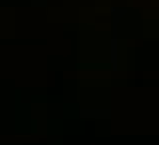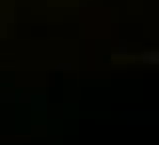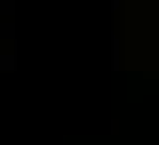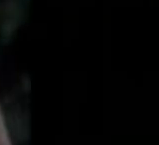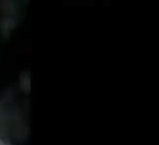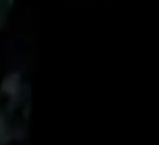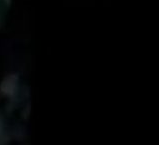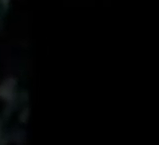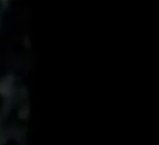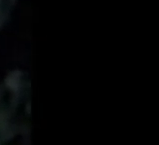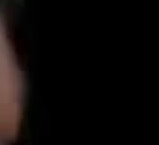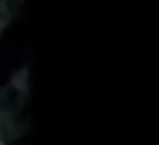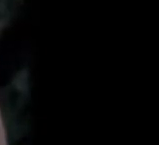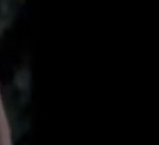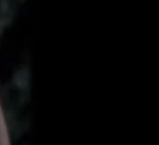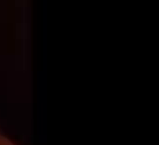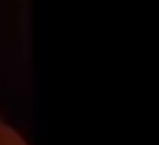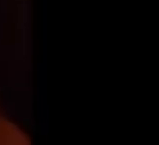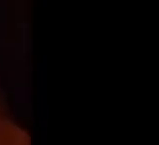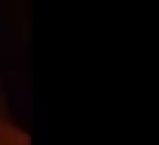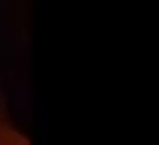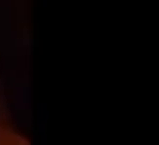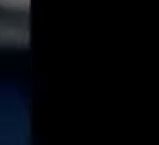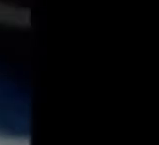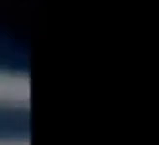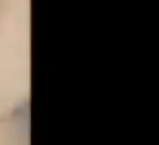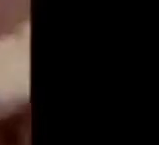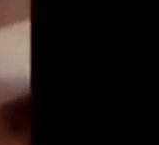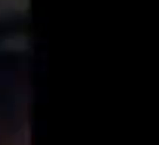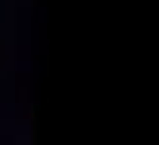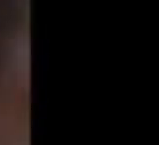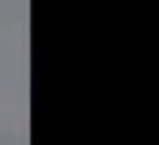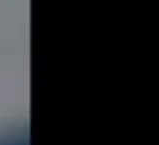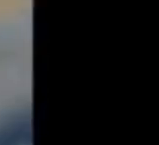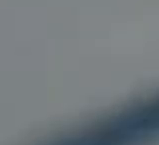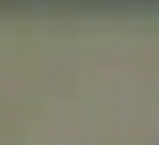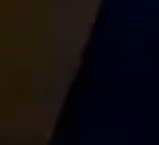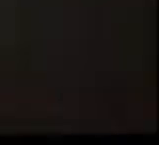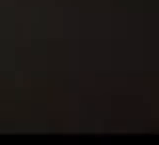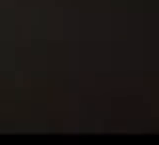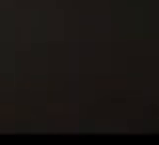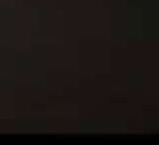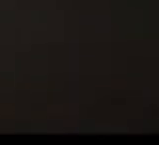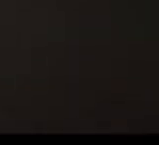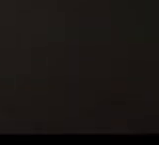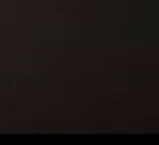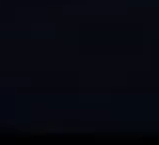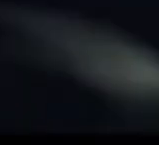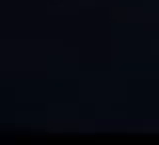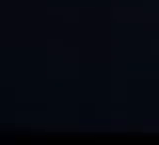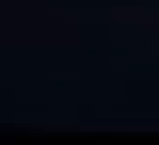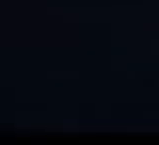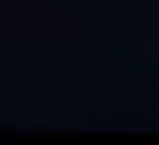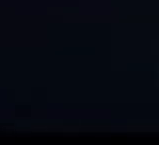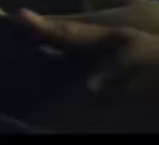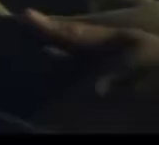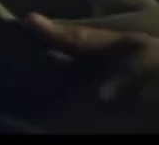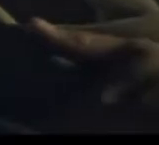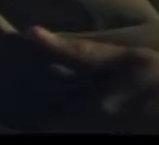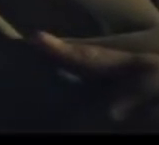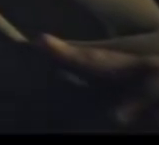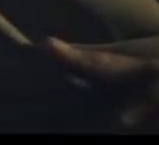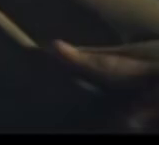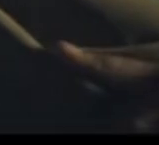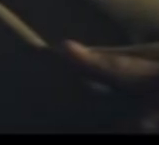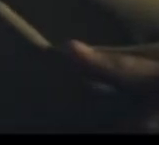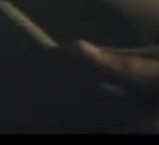Pacheco. Lili, de la directora Jimena Mulia. Jaguar, del director Eduardo